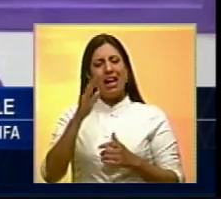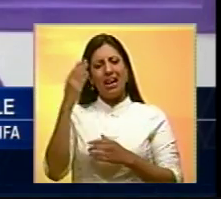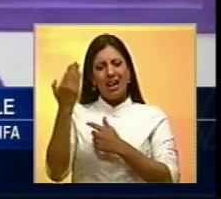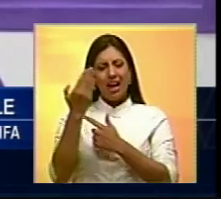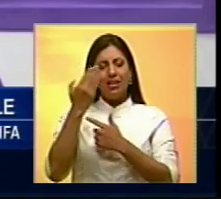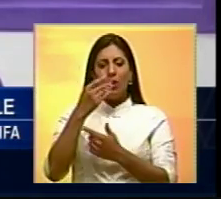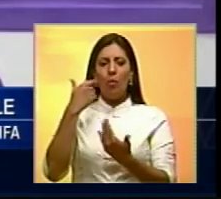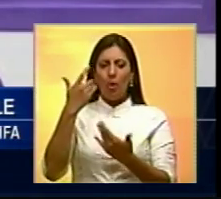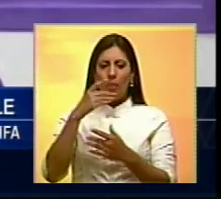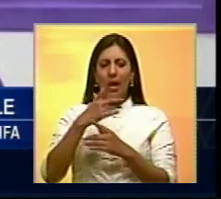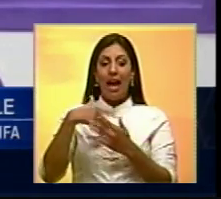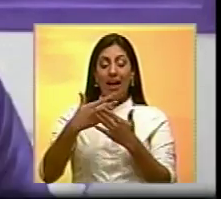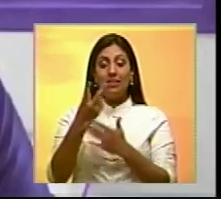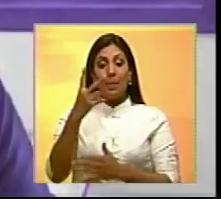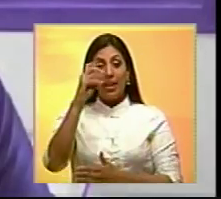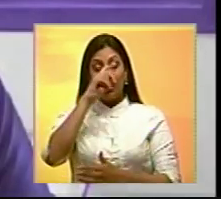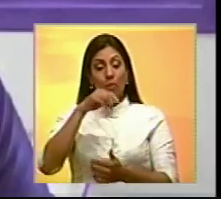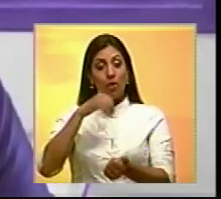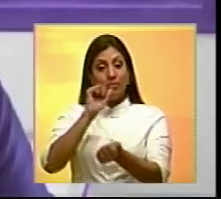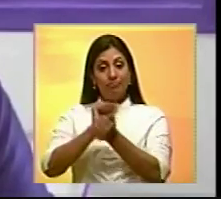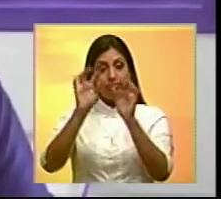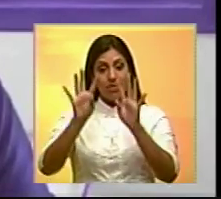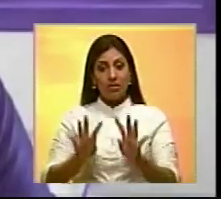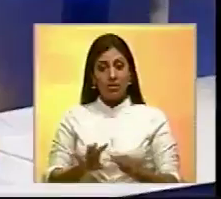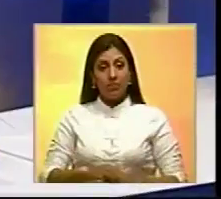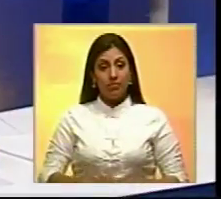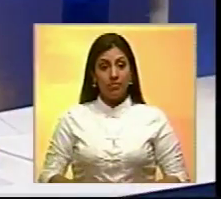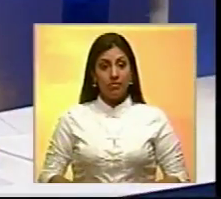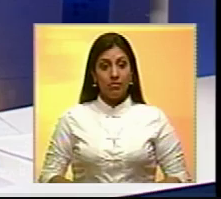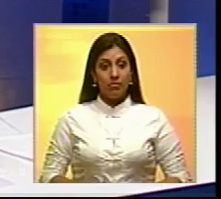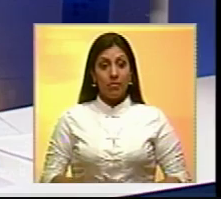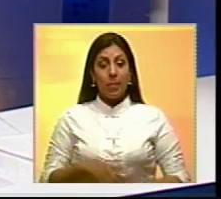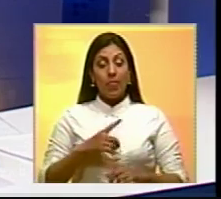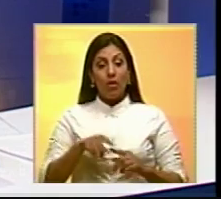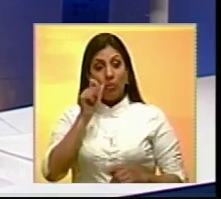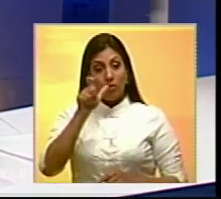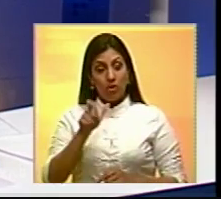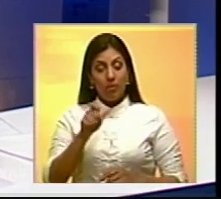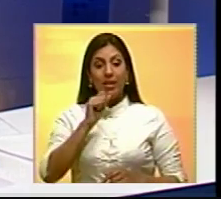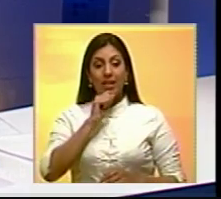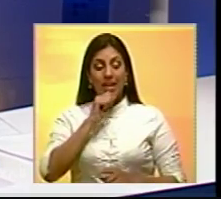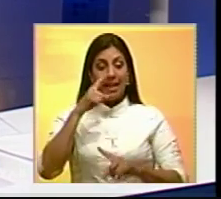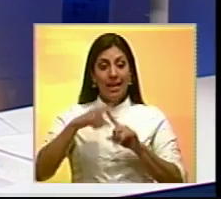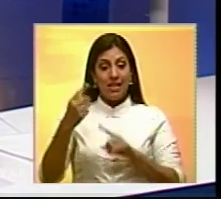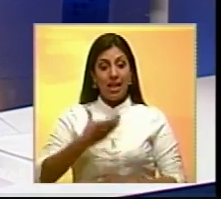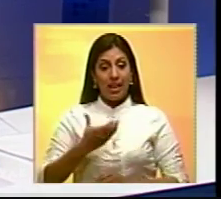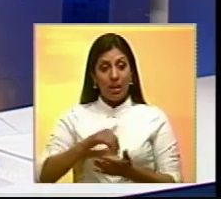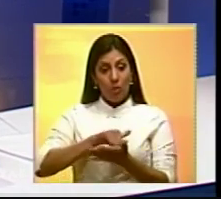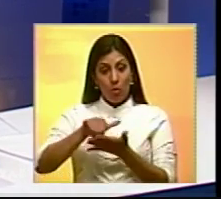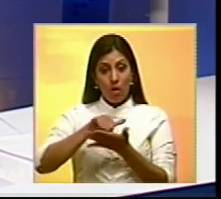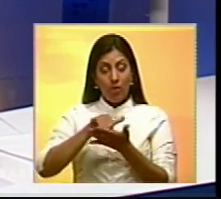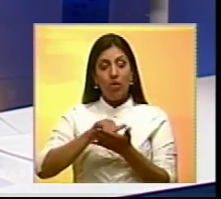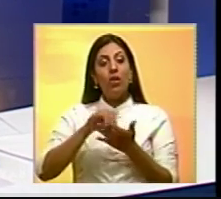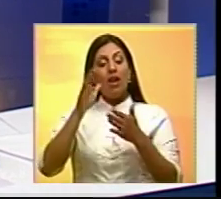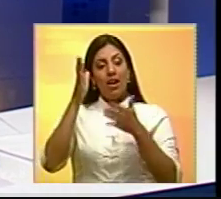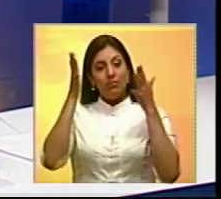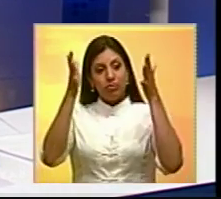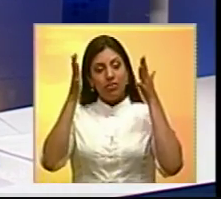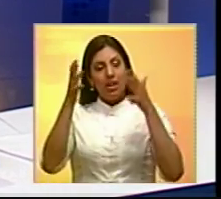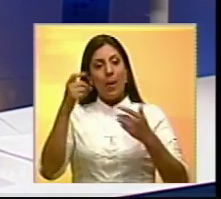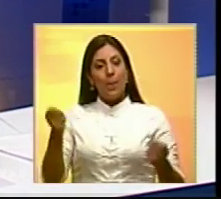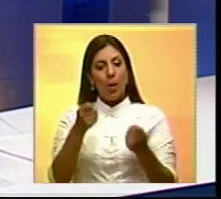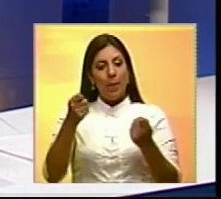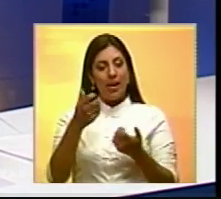sentencia, que podría ascender hasta 20 años por cada delito. Rudolph Giuliani, exalcalde de Nueva York y asesor de campaña del